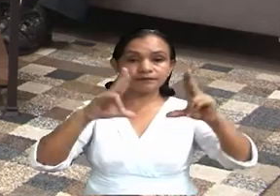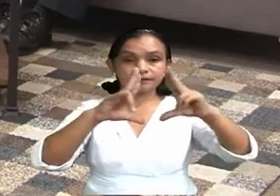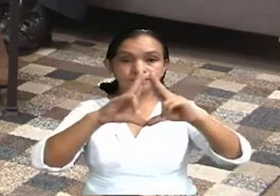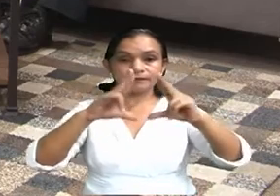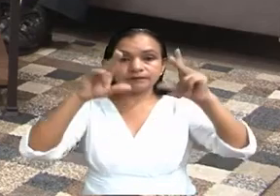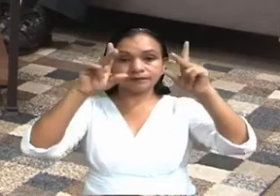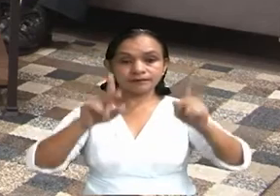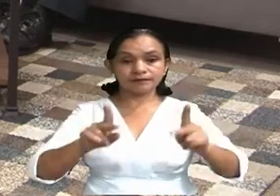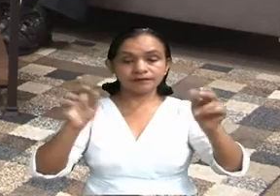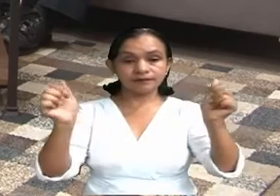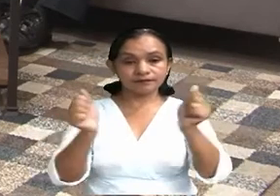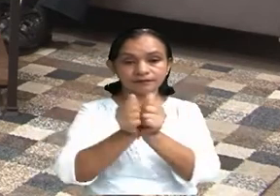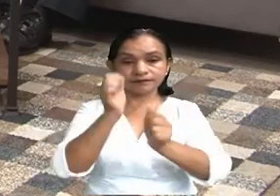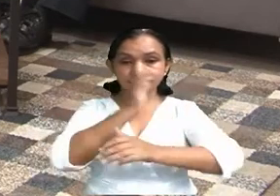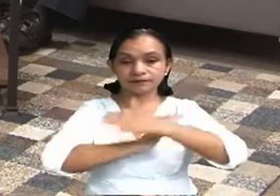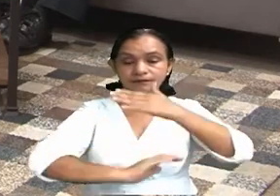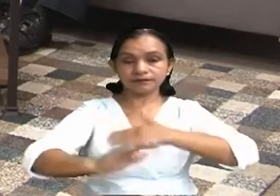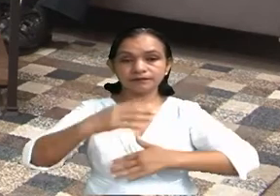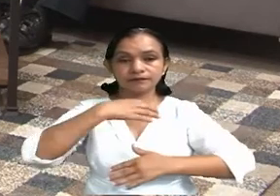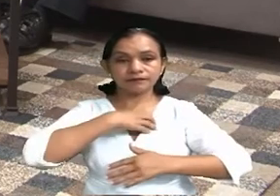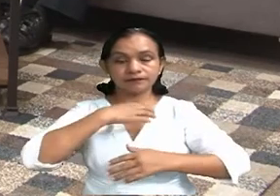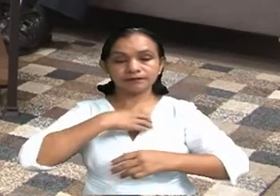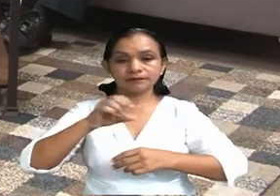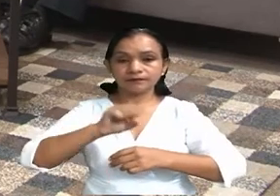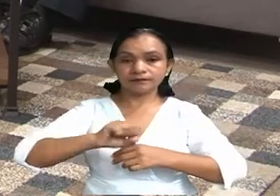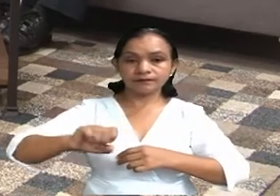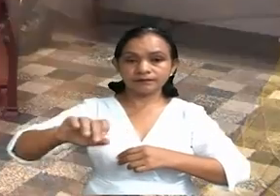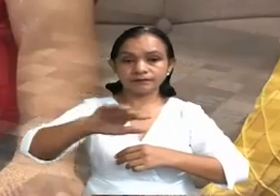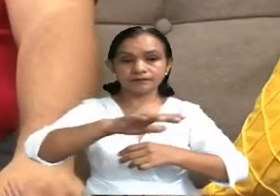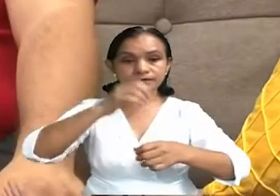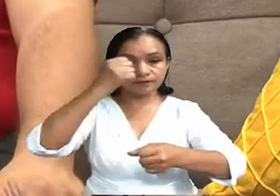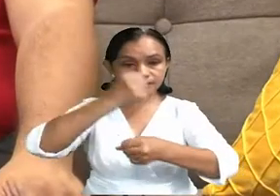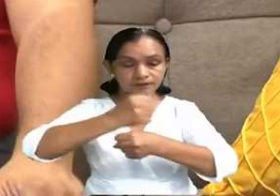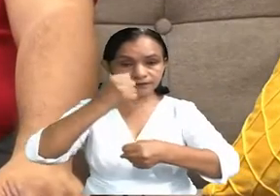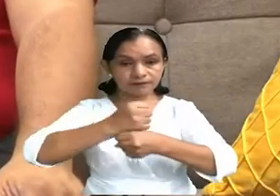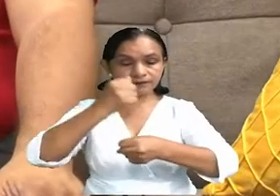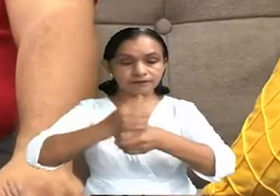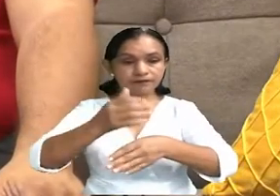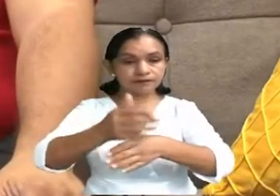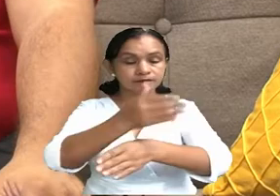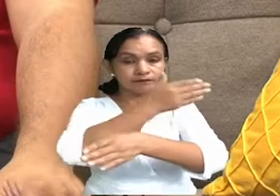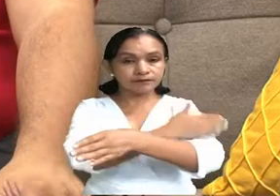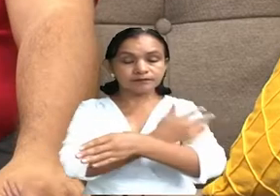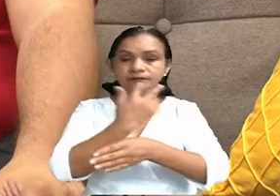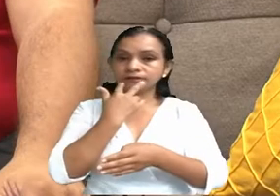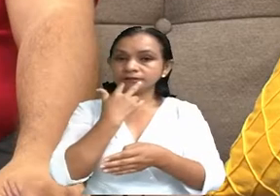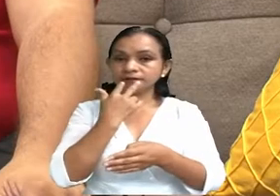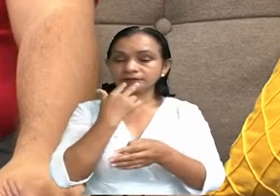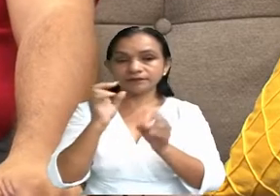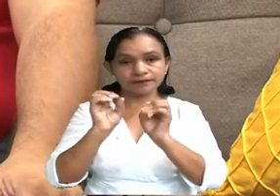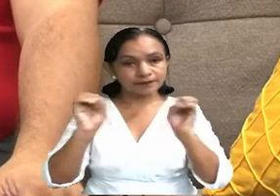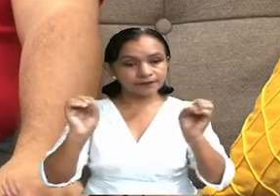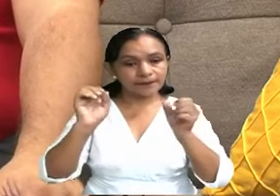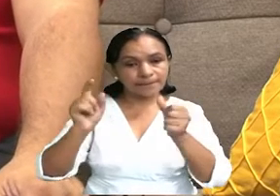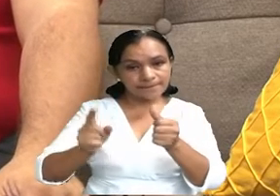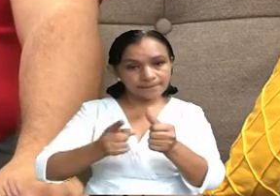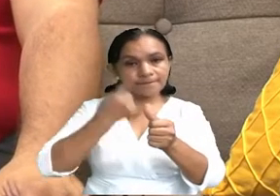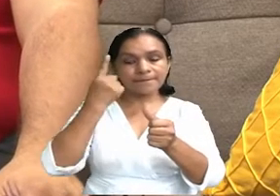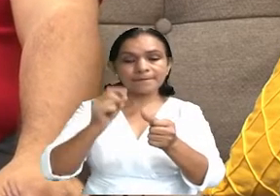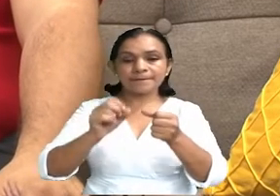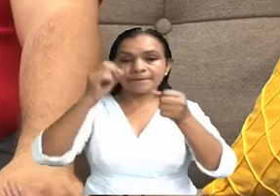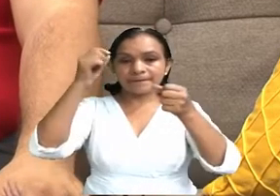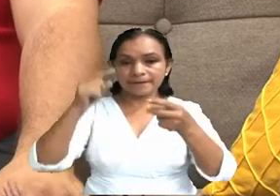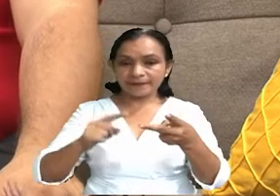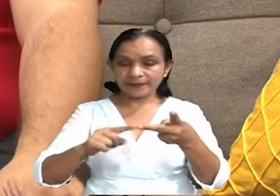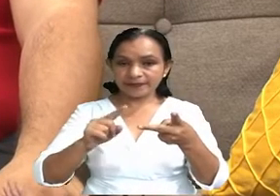personas con discapacidad dentro de su agenda social de trabajo. Eso no había ocurrido antes con ningún otro gobierno, por un lado. Por otro lado,